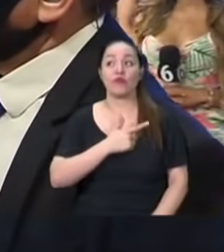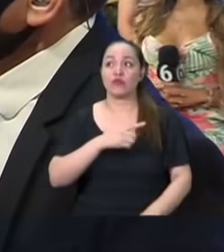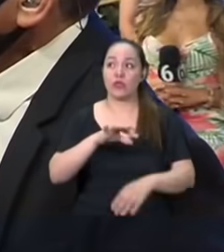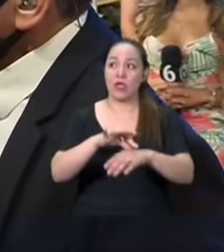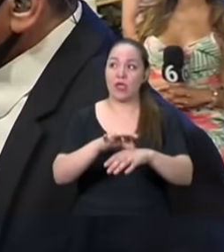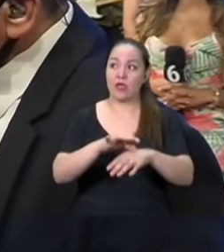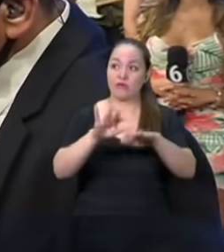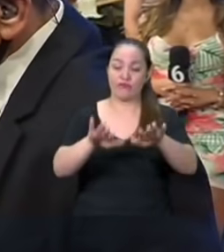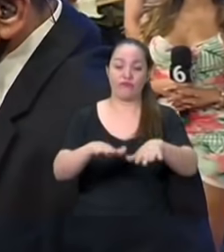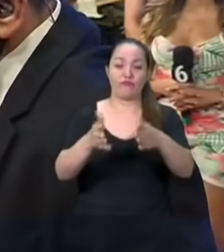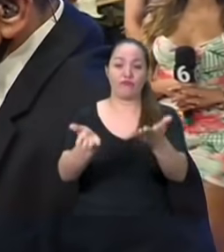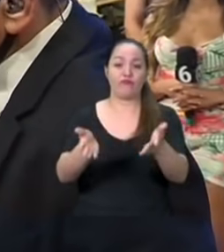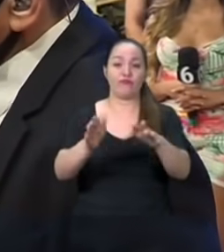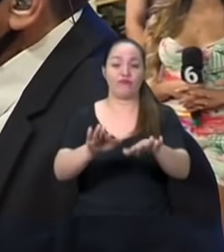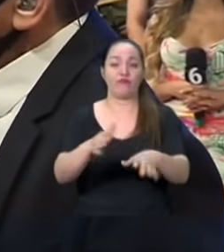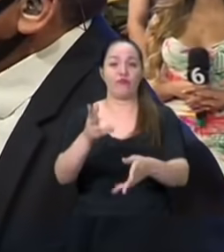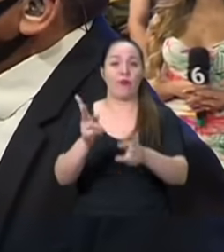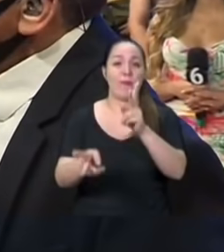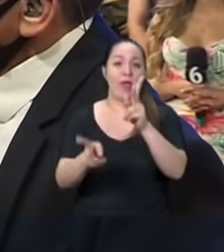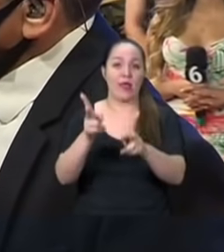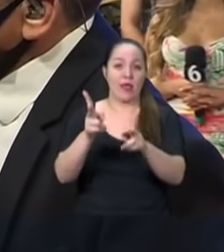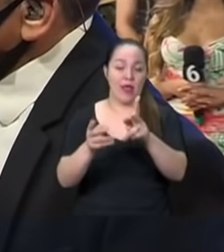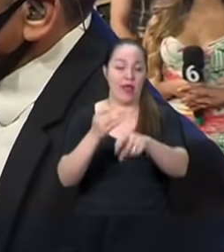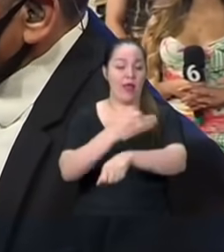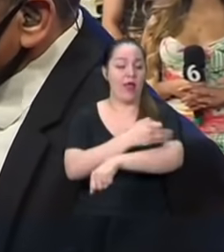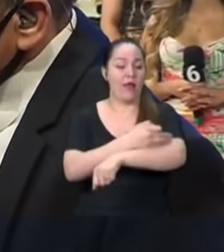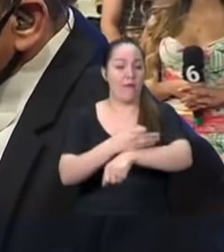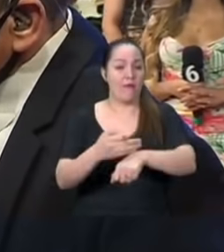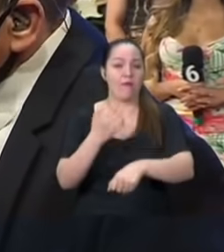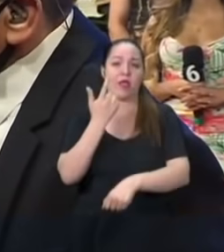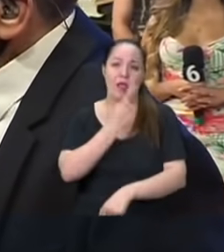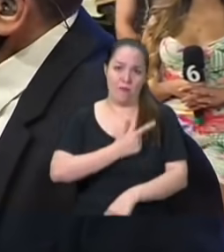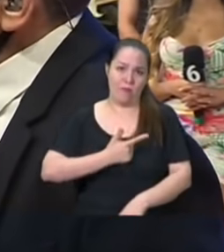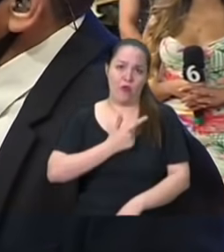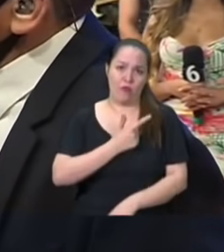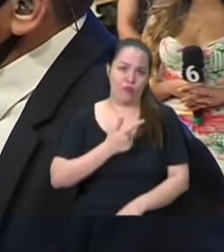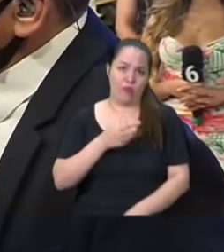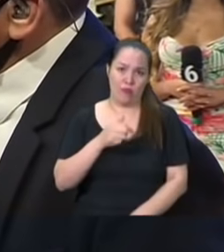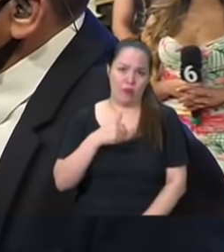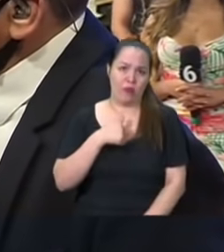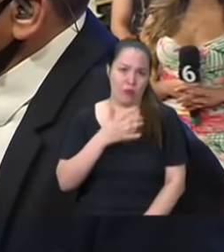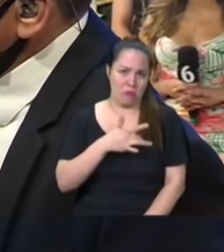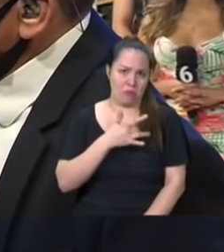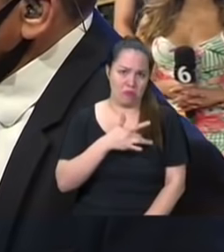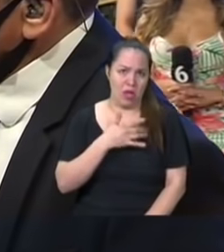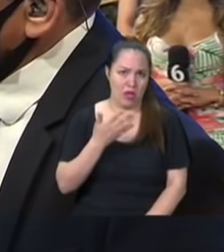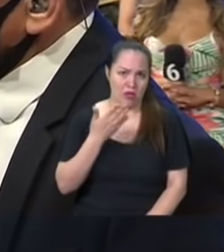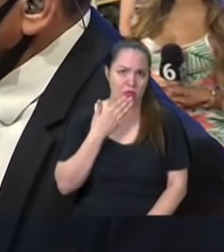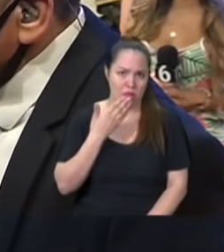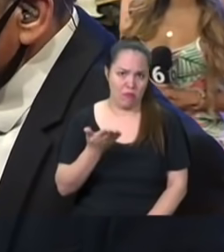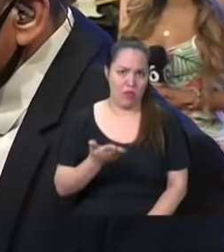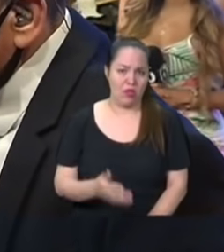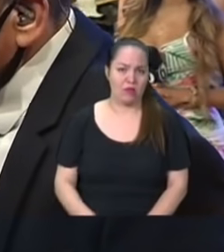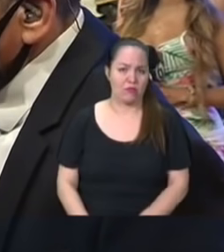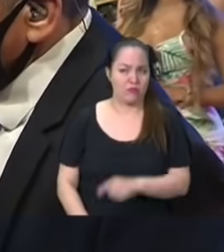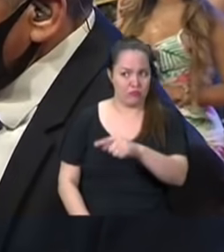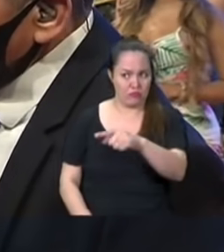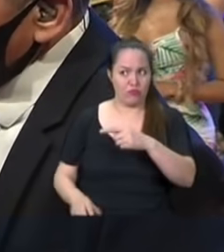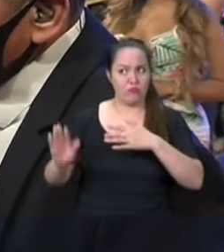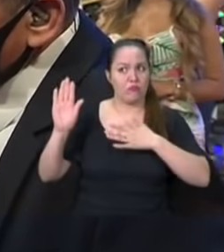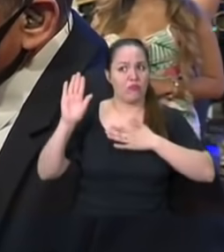familia, platicando. Pero no, ando perfectamente bien. ¿Me prometes que no te vas a volver a perder? No. La